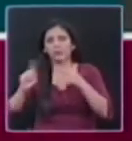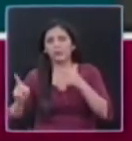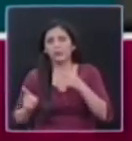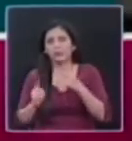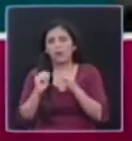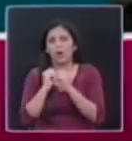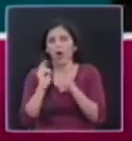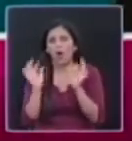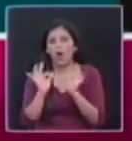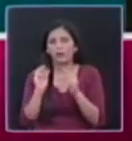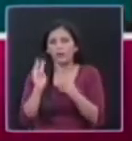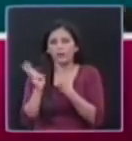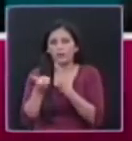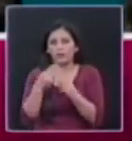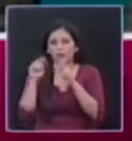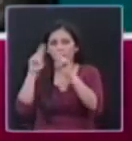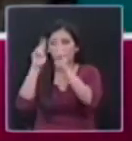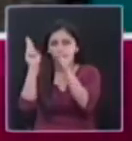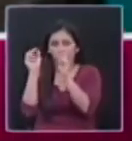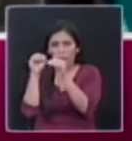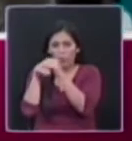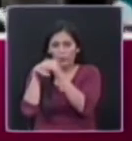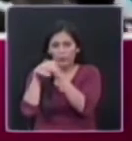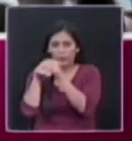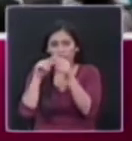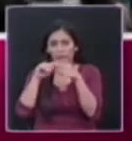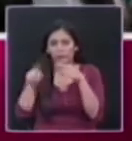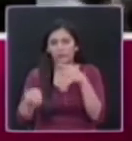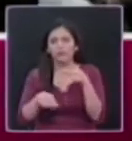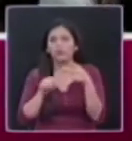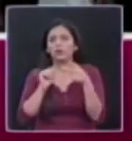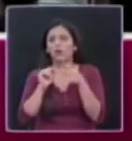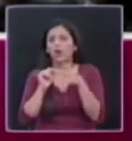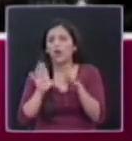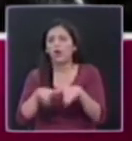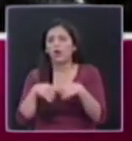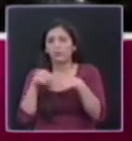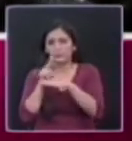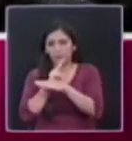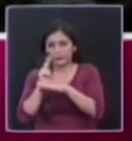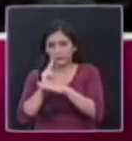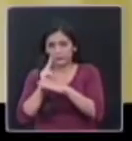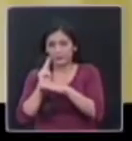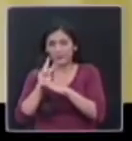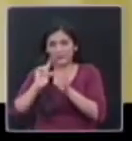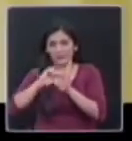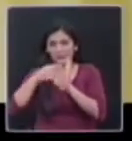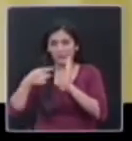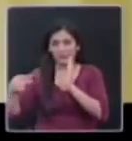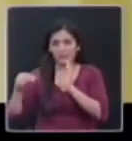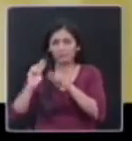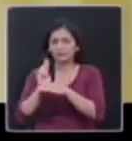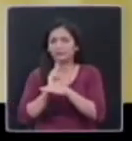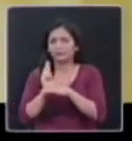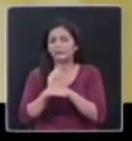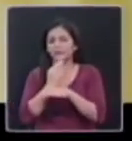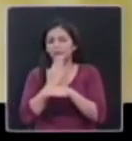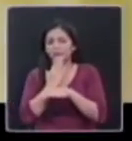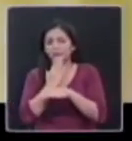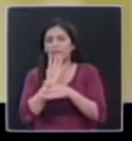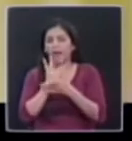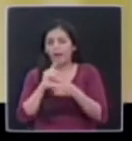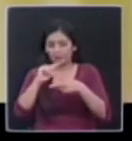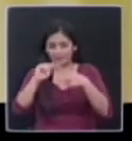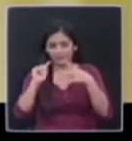nube, CRM, y la otra es qué usar, cómo usar y qué hacer con esa tecnología. Es importante saber que no solamente es lo que